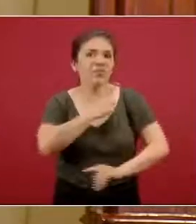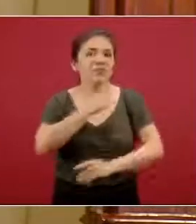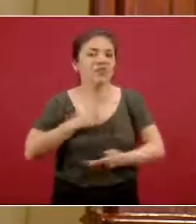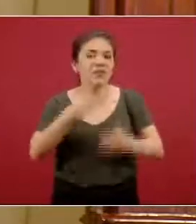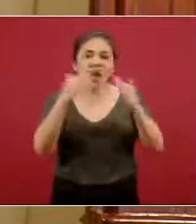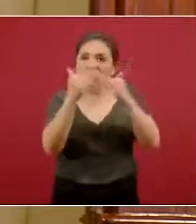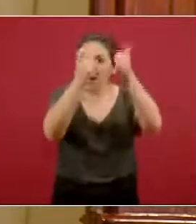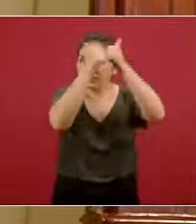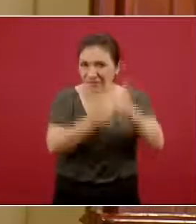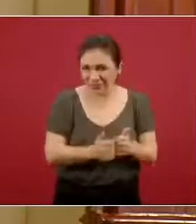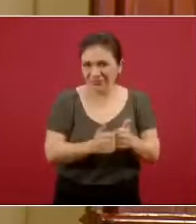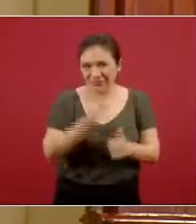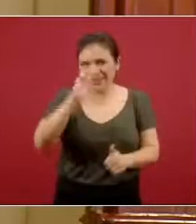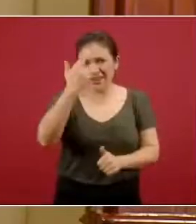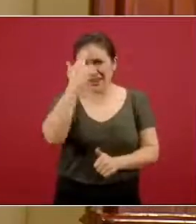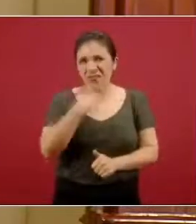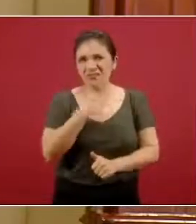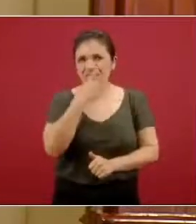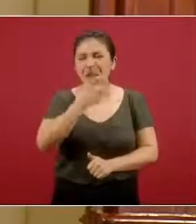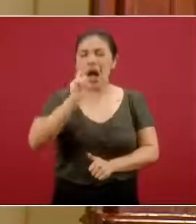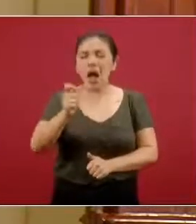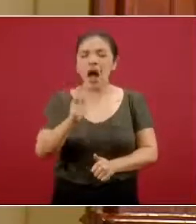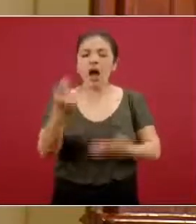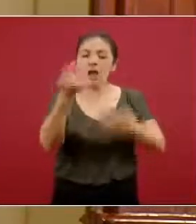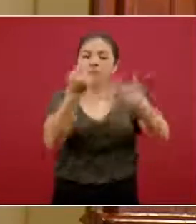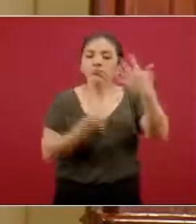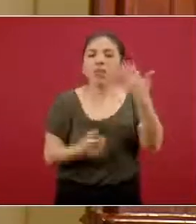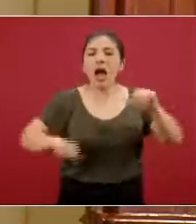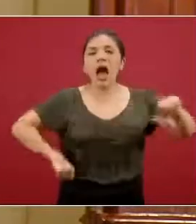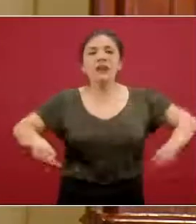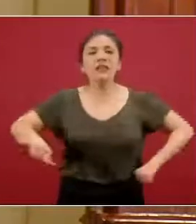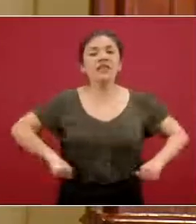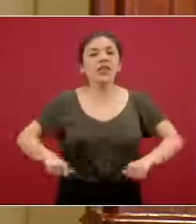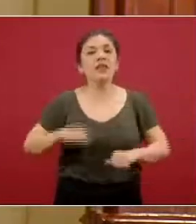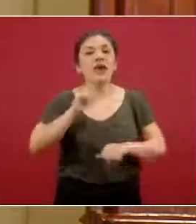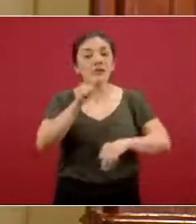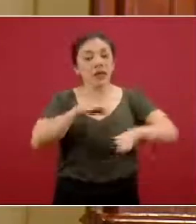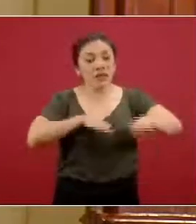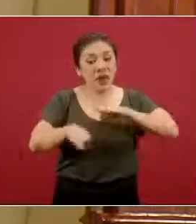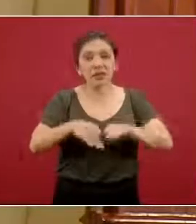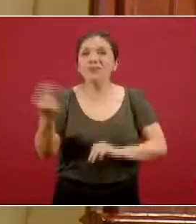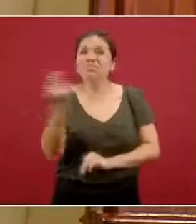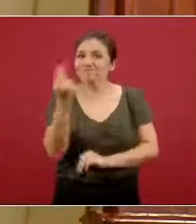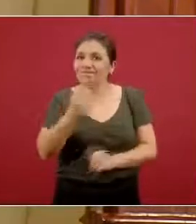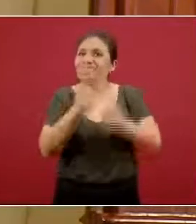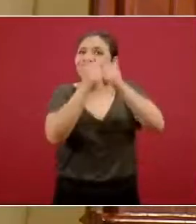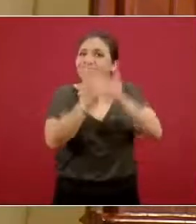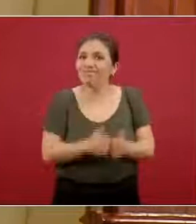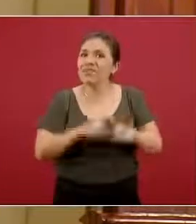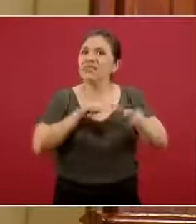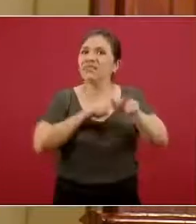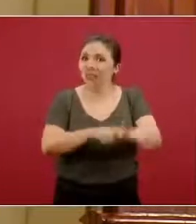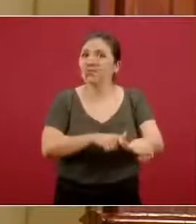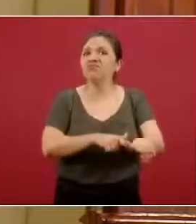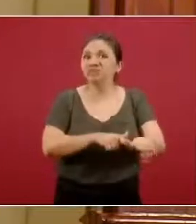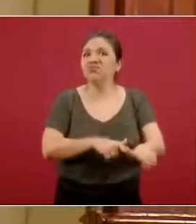definieron actividades laborales esenciales que eran importantes que se mantuvieran a pesar de la Jornada Nacional de Sana Distancia para